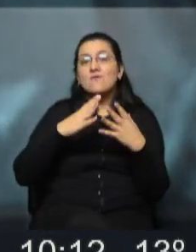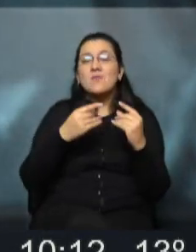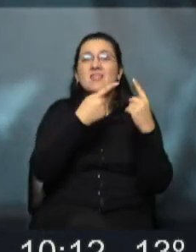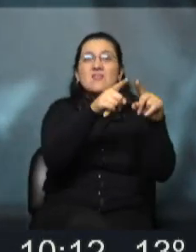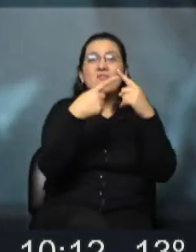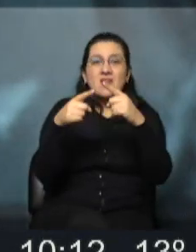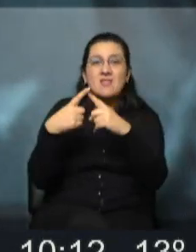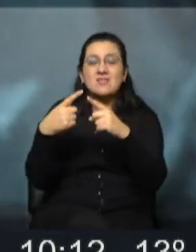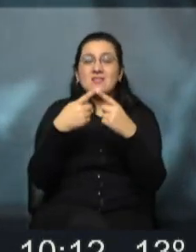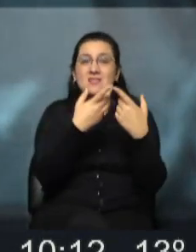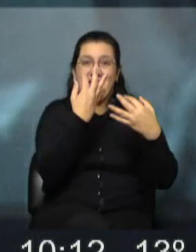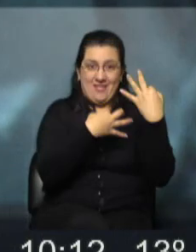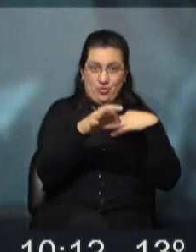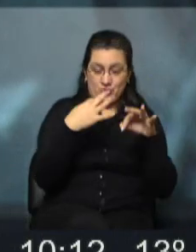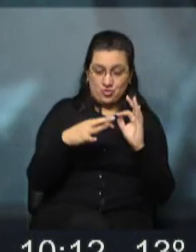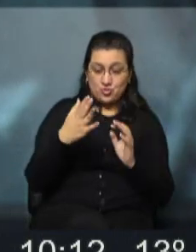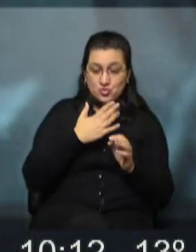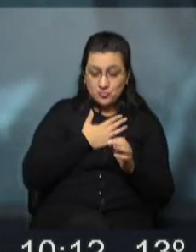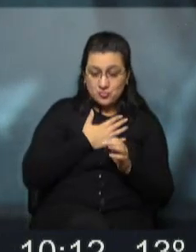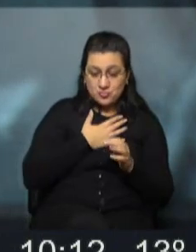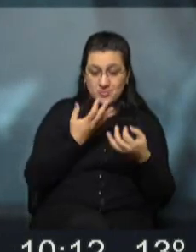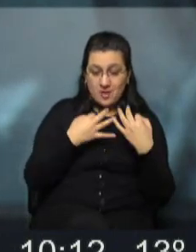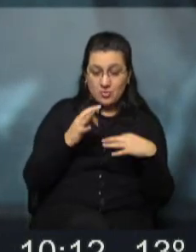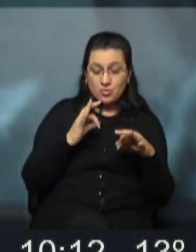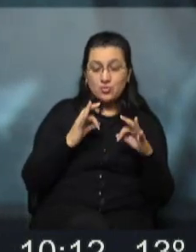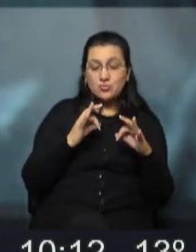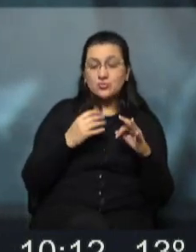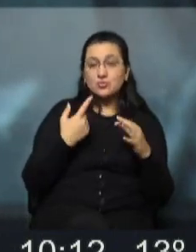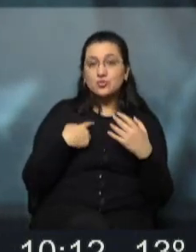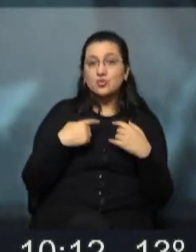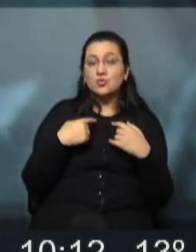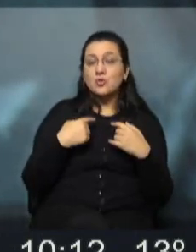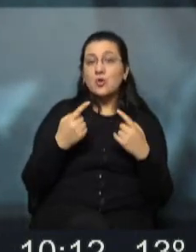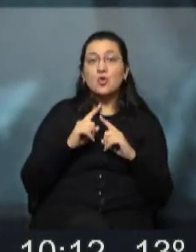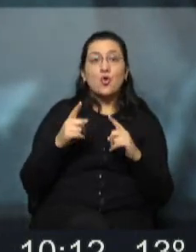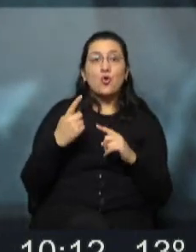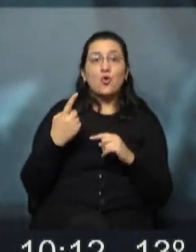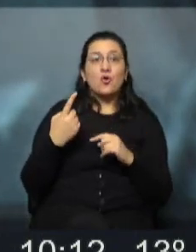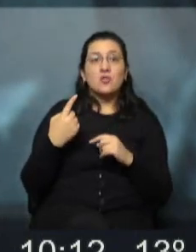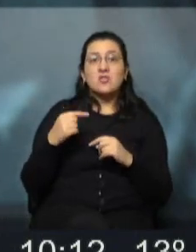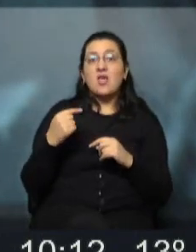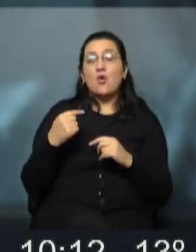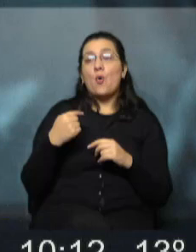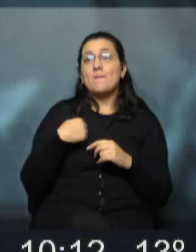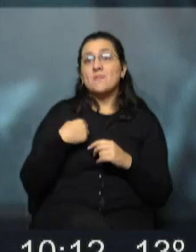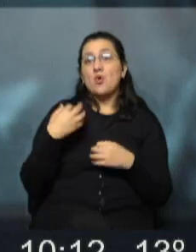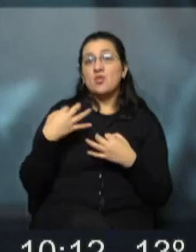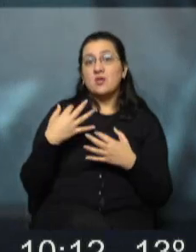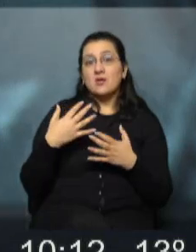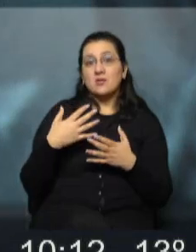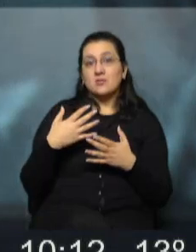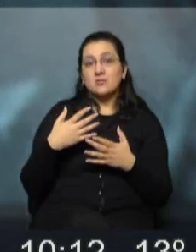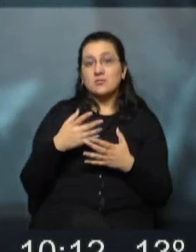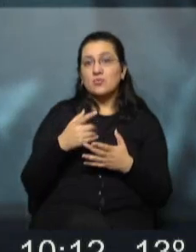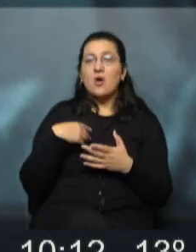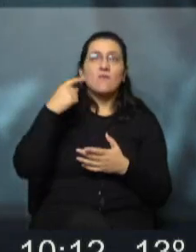diferentes tipos de teatro. Yo hago un teatro en el que no reniego de mi origen. Yo no hago un teatro